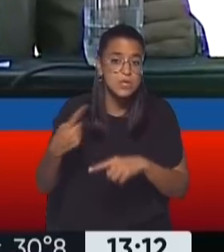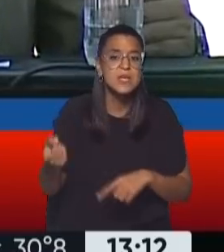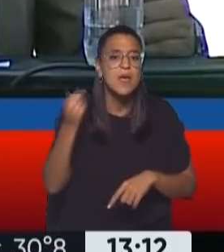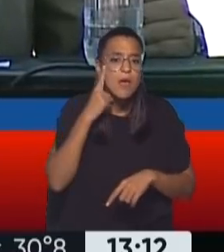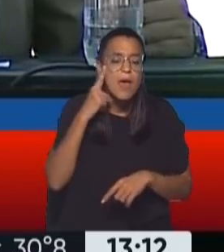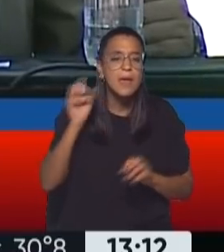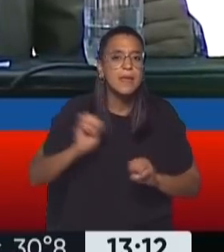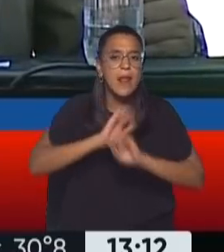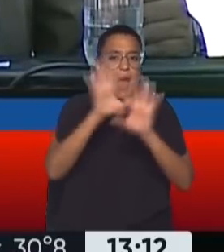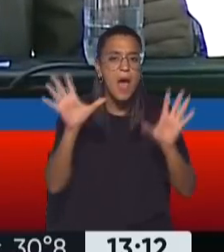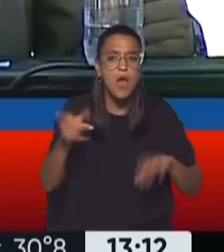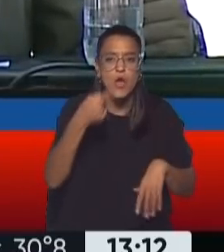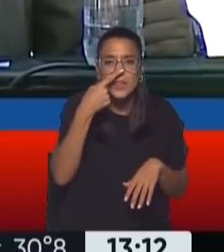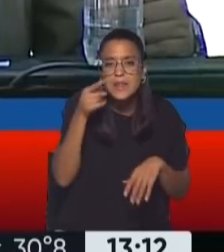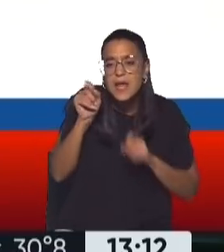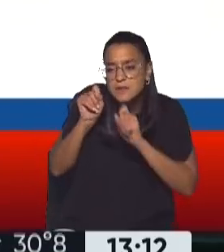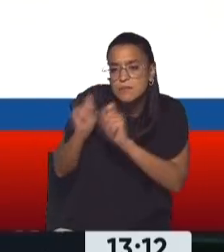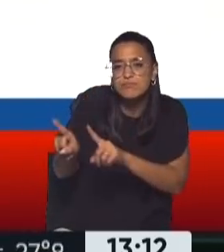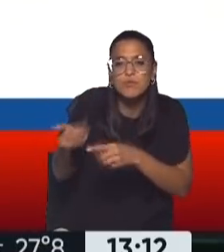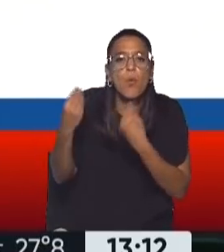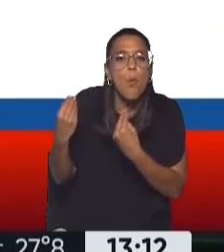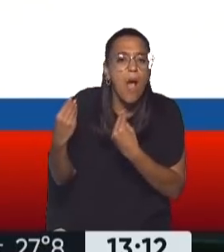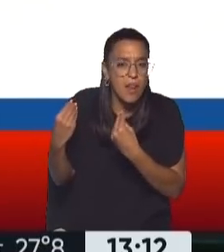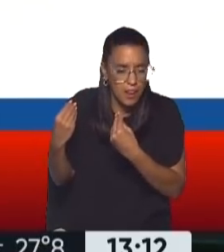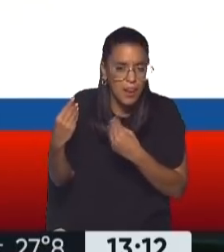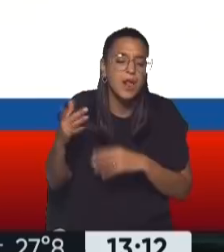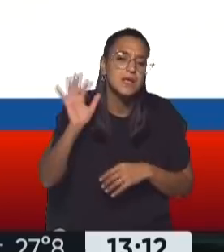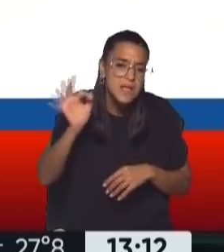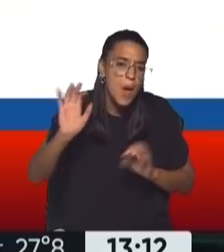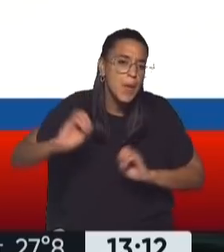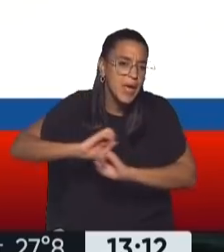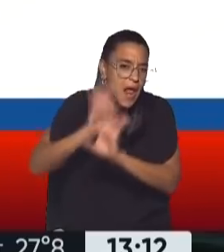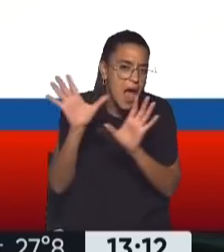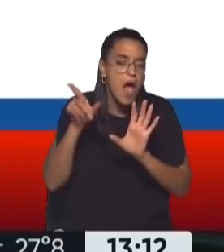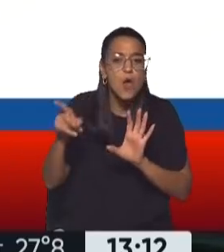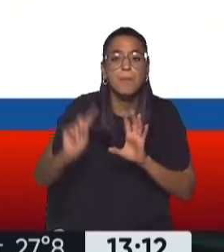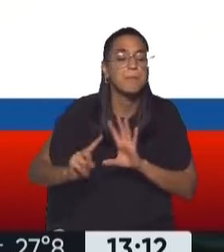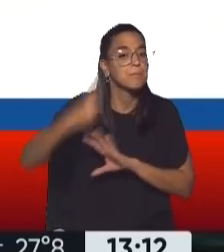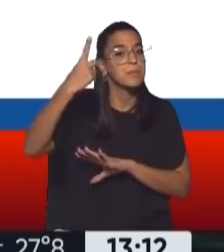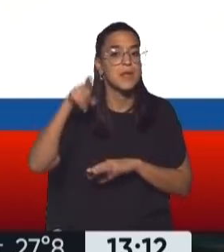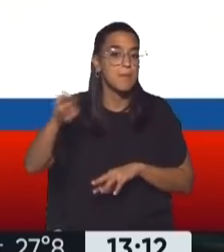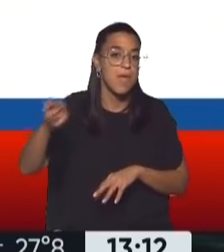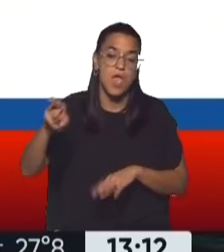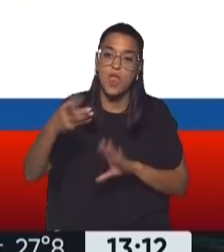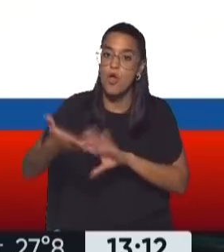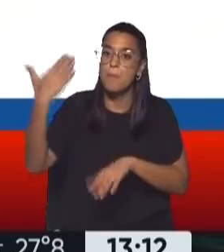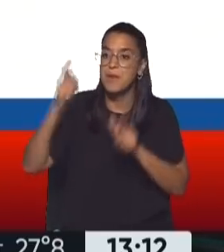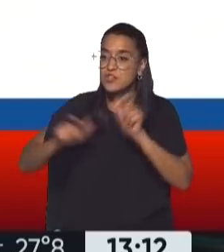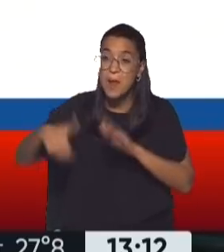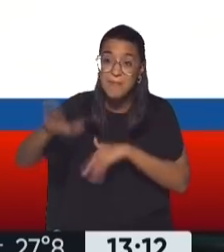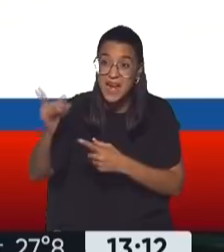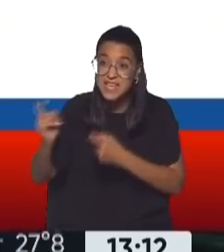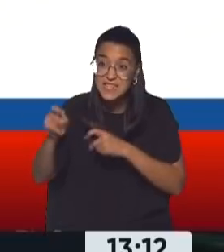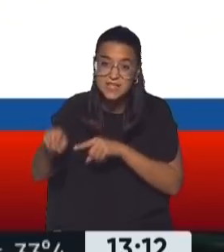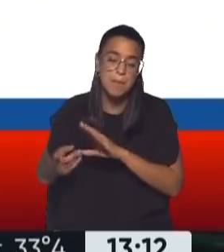teniendo en claro qué intereses representaba y siguió teniendo en claro que primeros estaban los últimos. Y